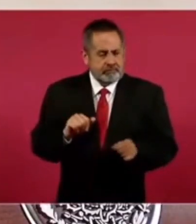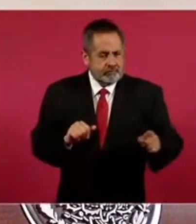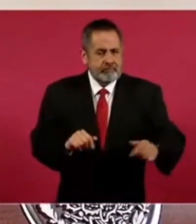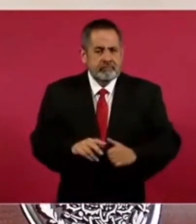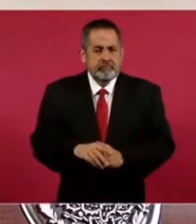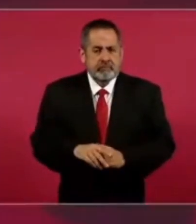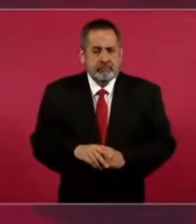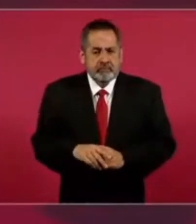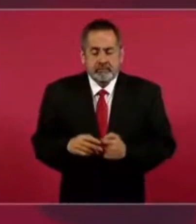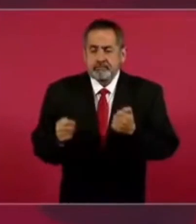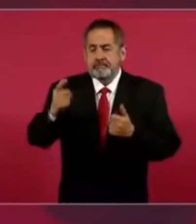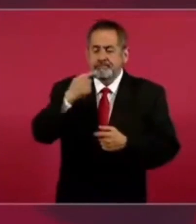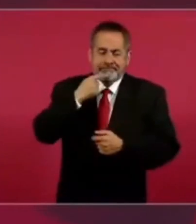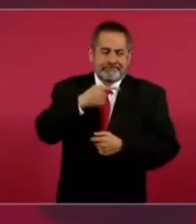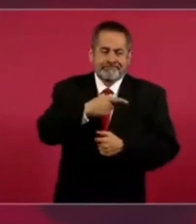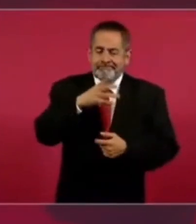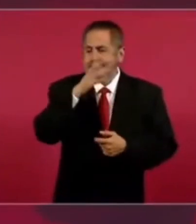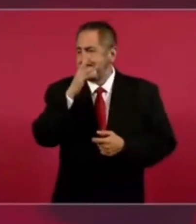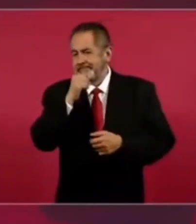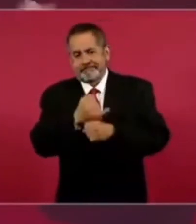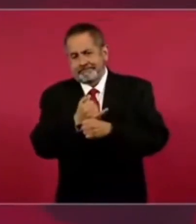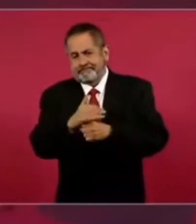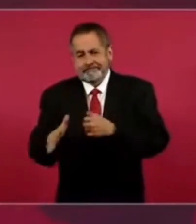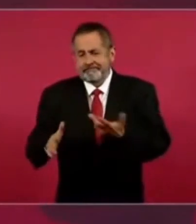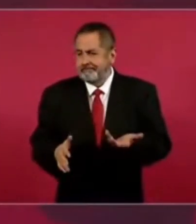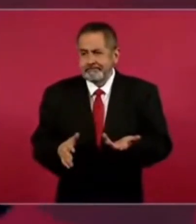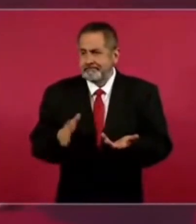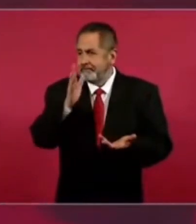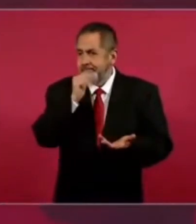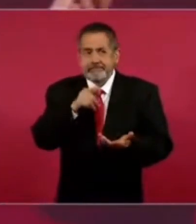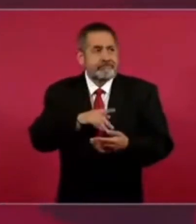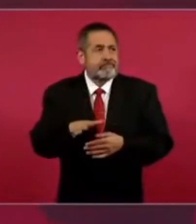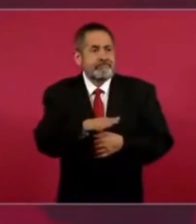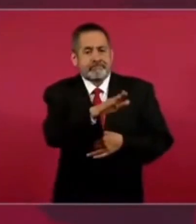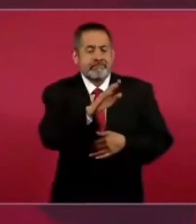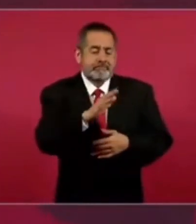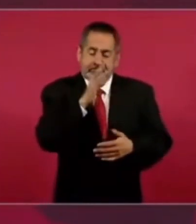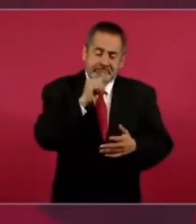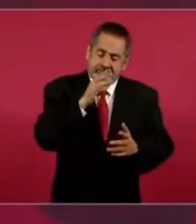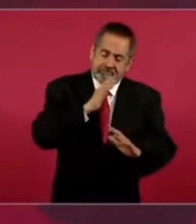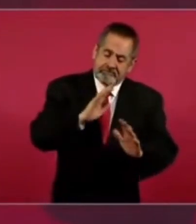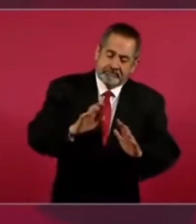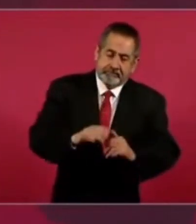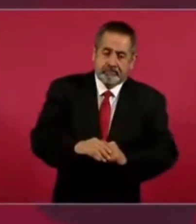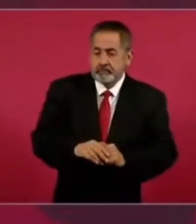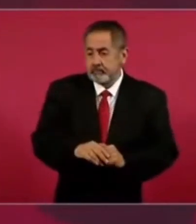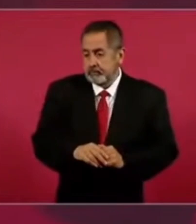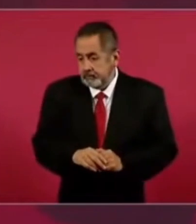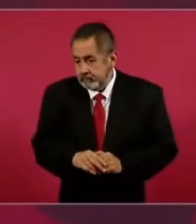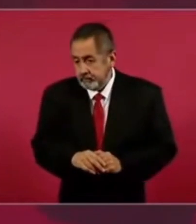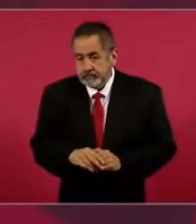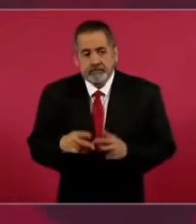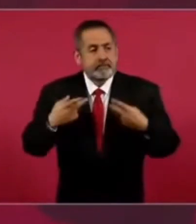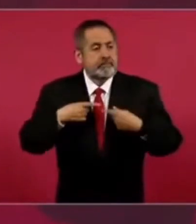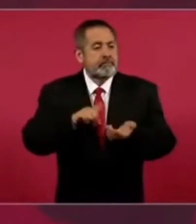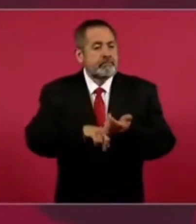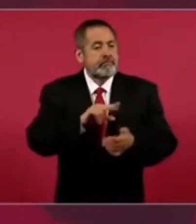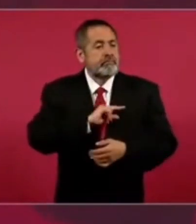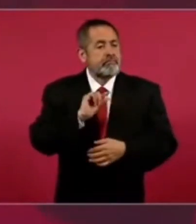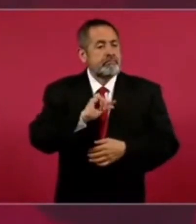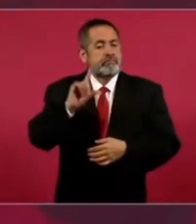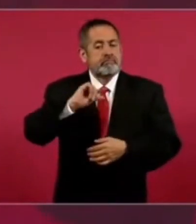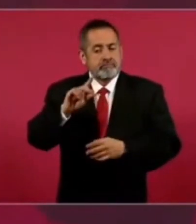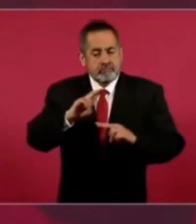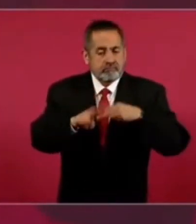Y al principio me dijeron, no, imposible, no van a poder estar allá los especialistas.